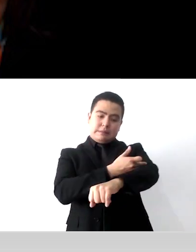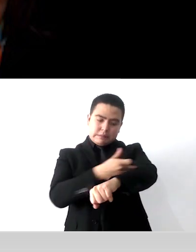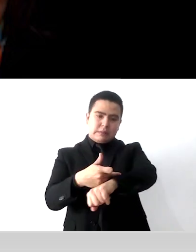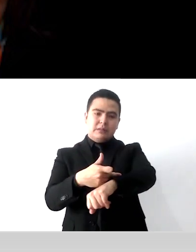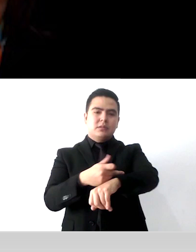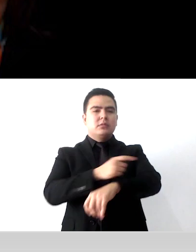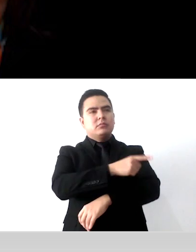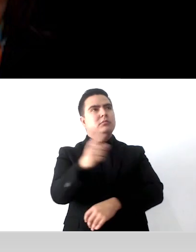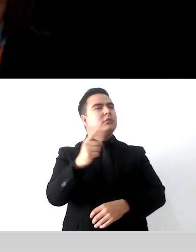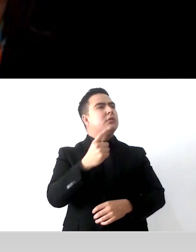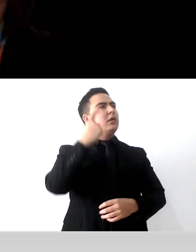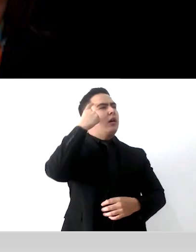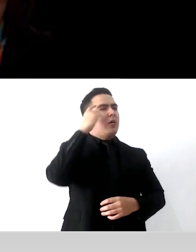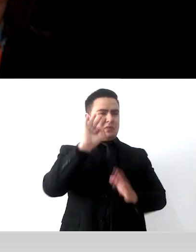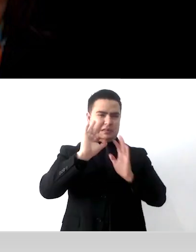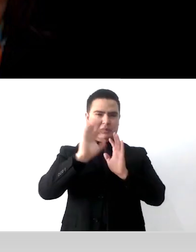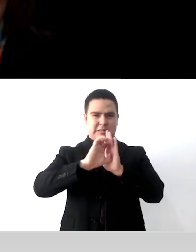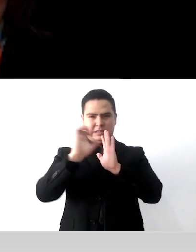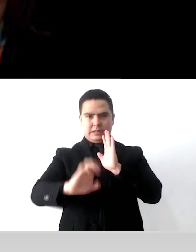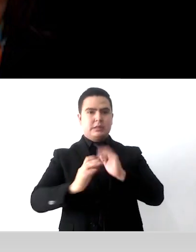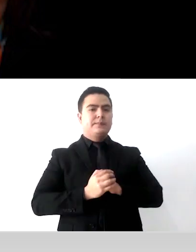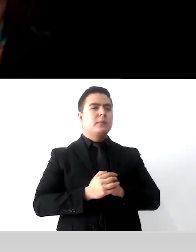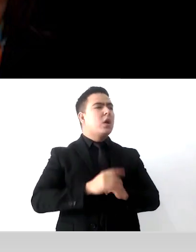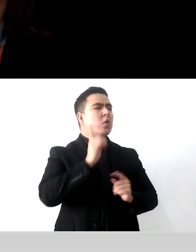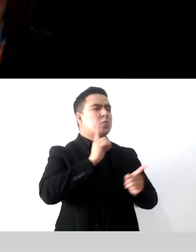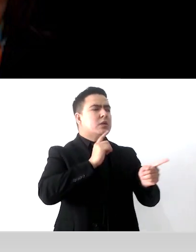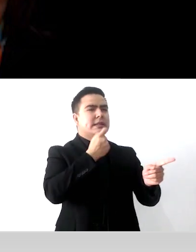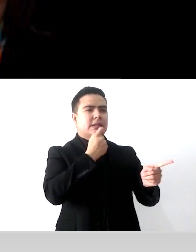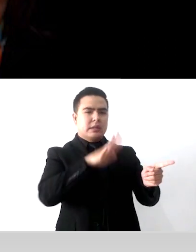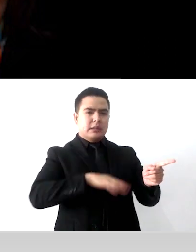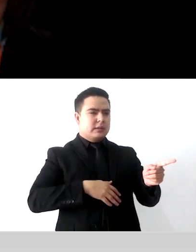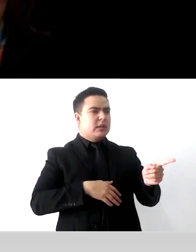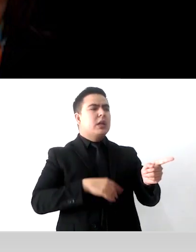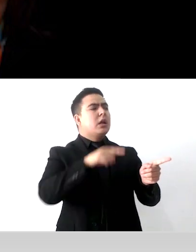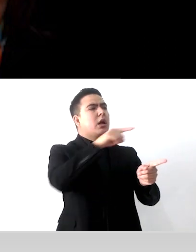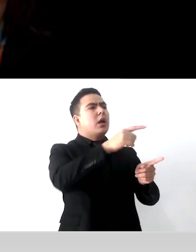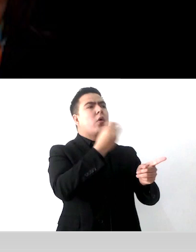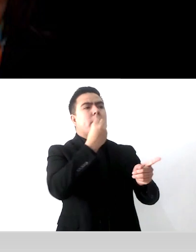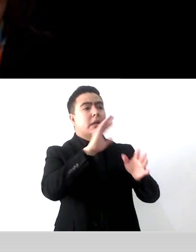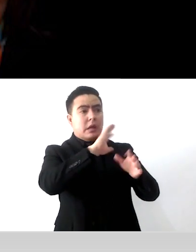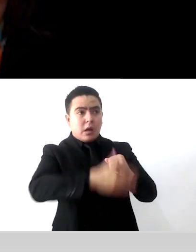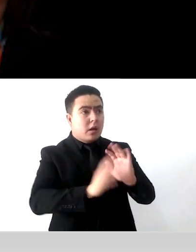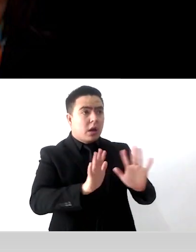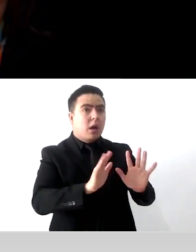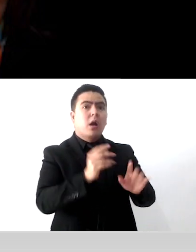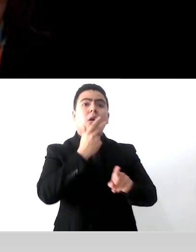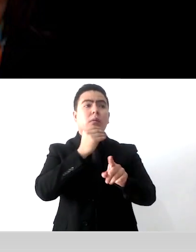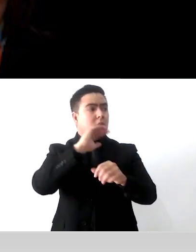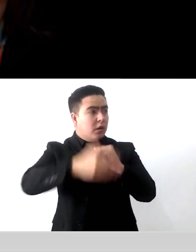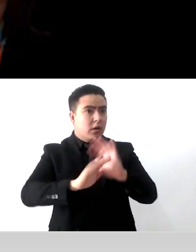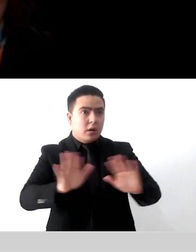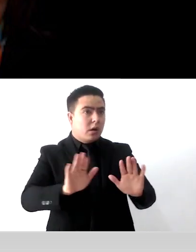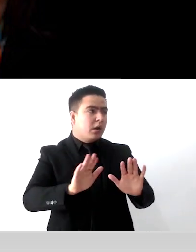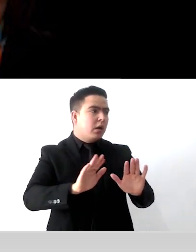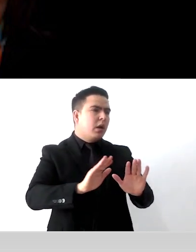nosotros educamos a nuestras niñas diciéndoles recoge el plato de tu hermano que ya terminó de comer, estamos, en vez de que los